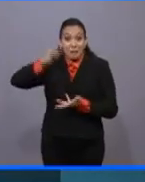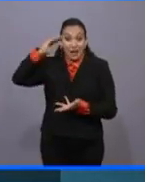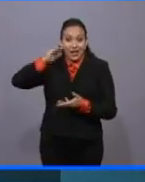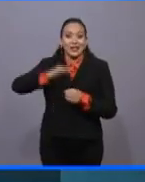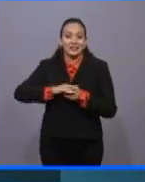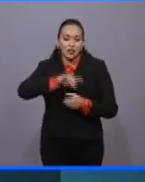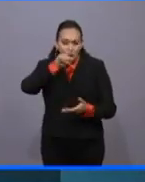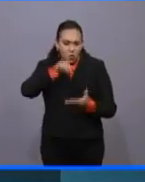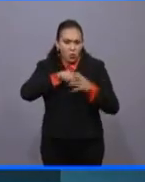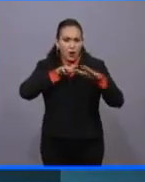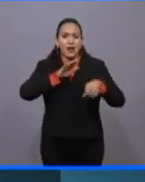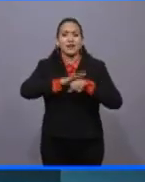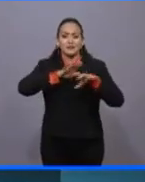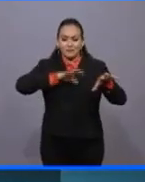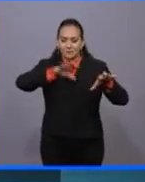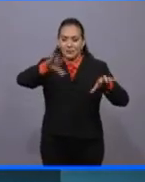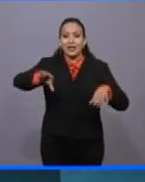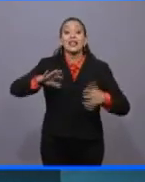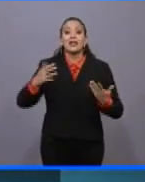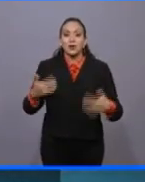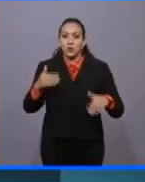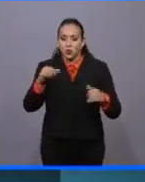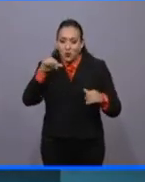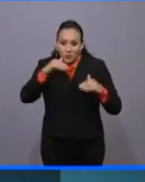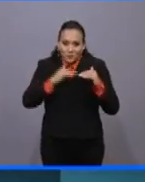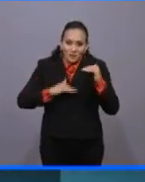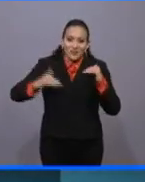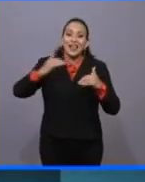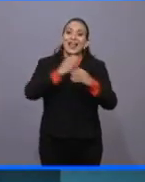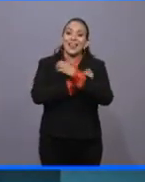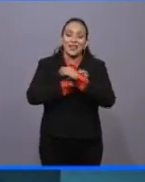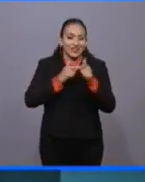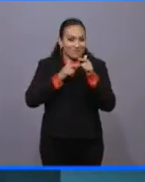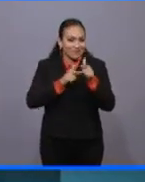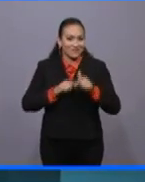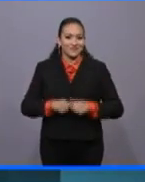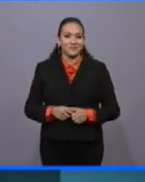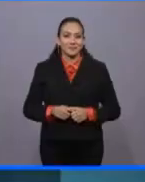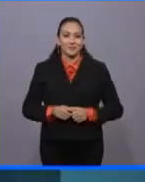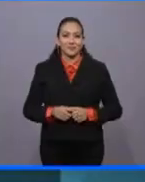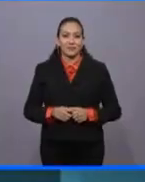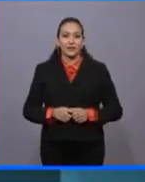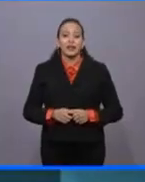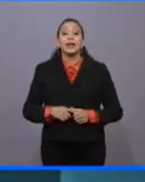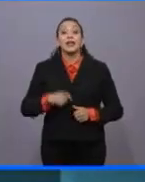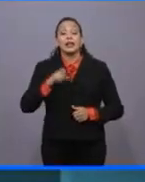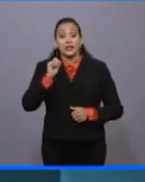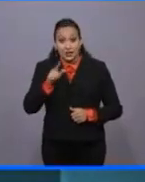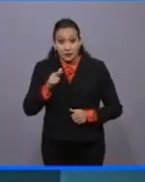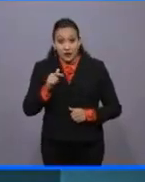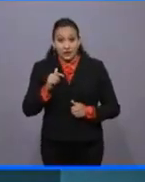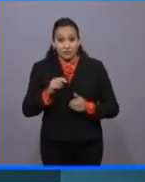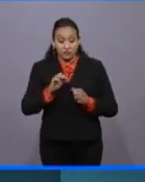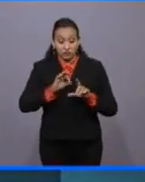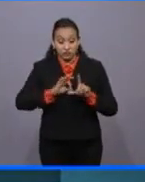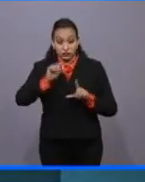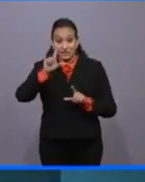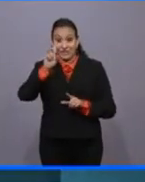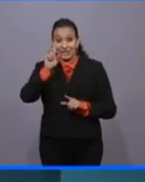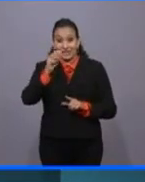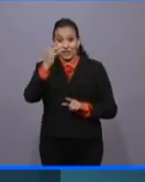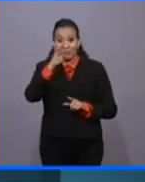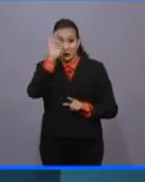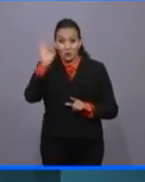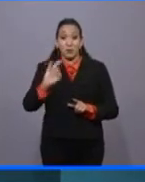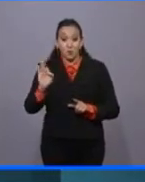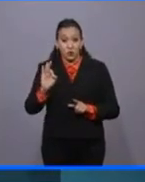de doctorado y se logró un récord de actividades de educación continua. Además, se aumentó en 39% el monto